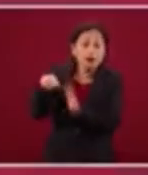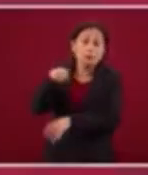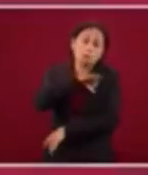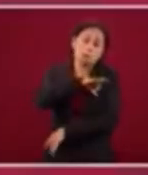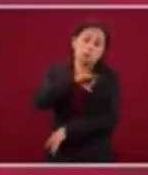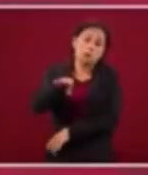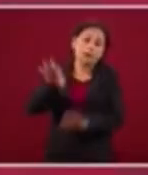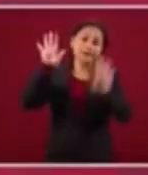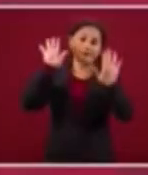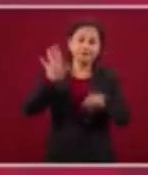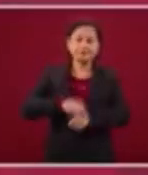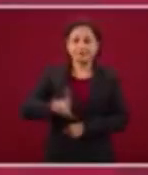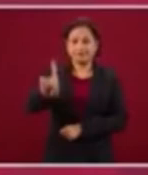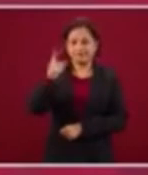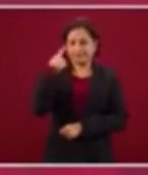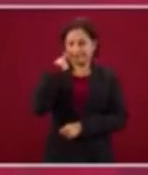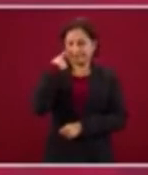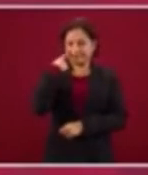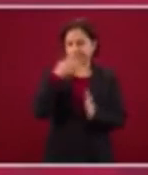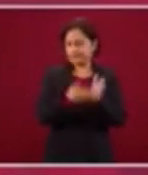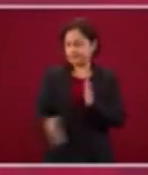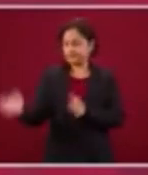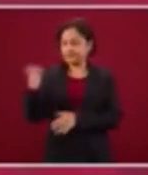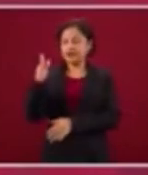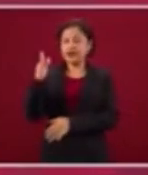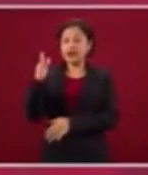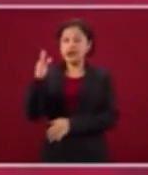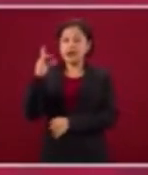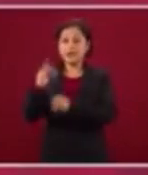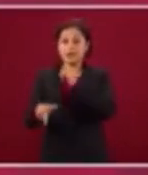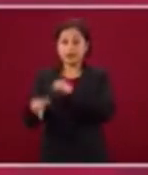A fin de mes yo les informo,